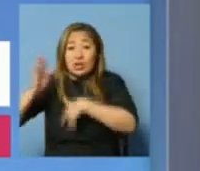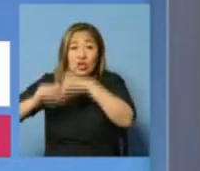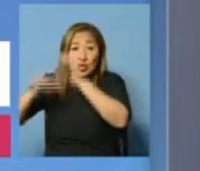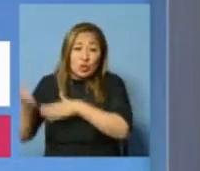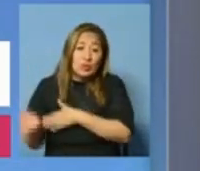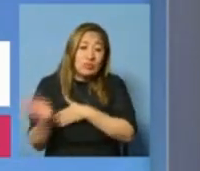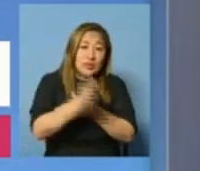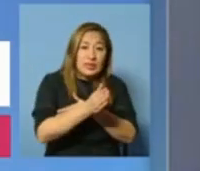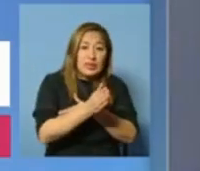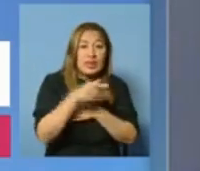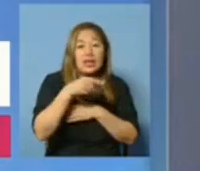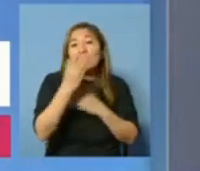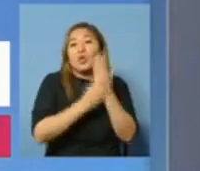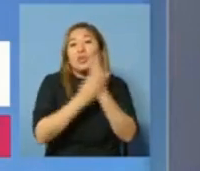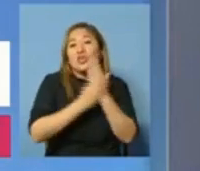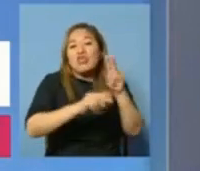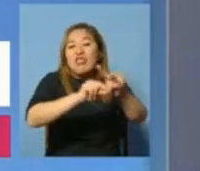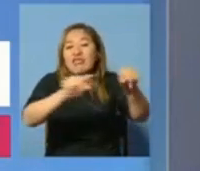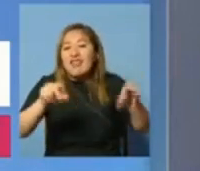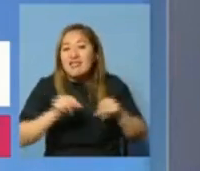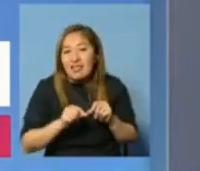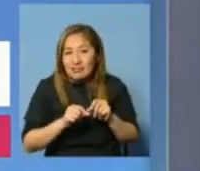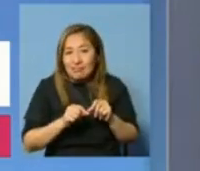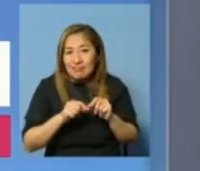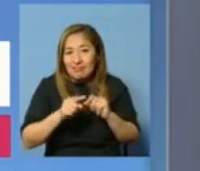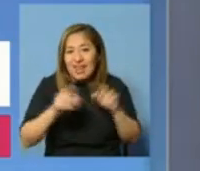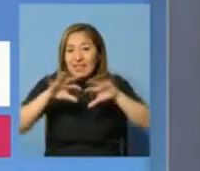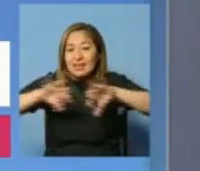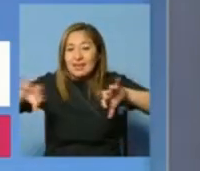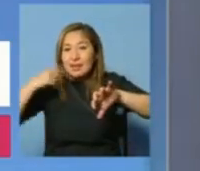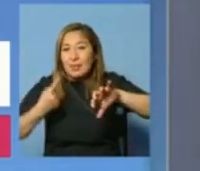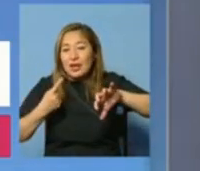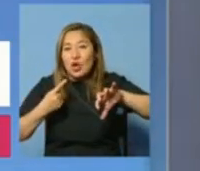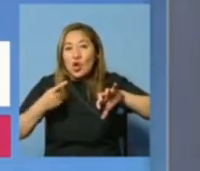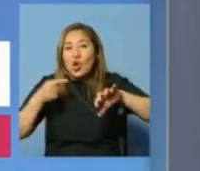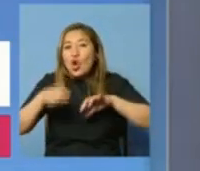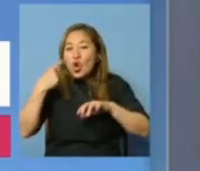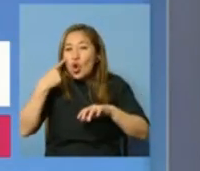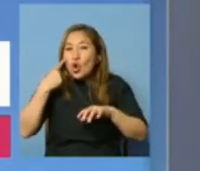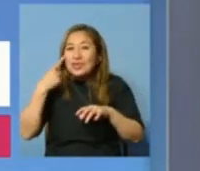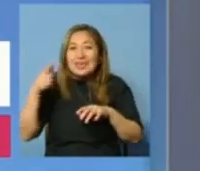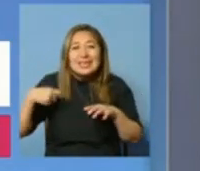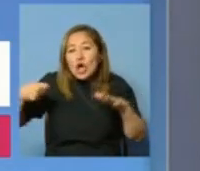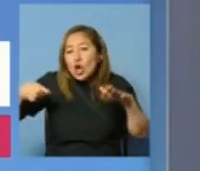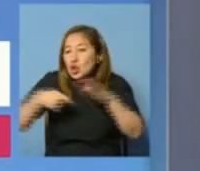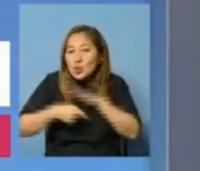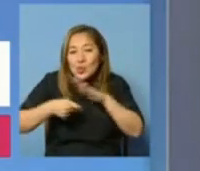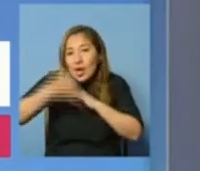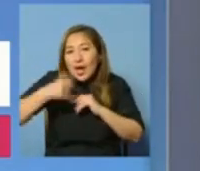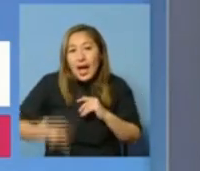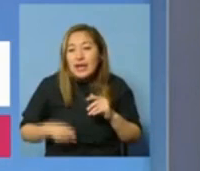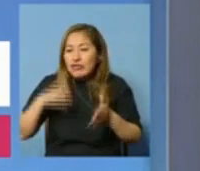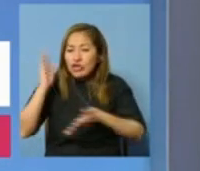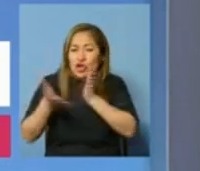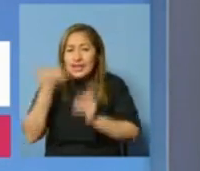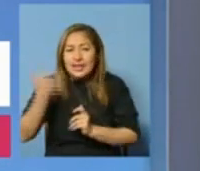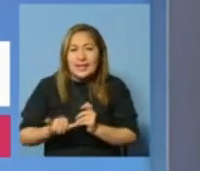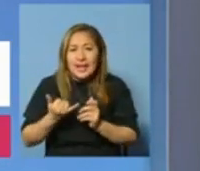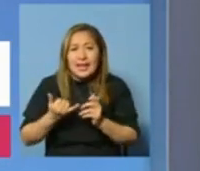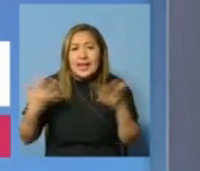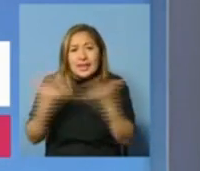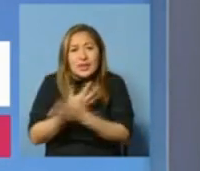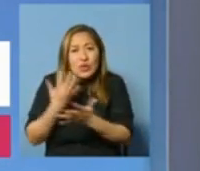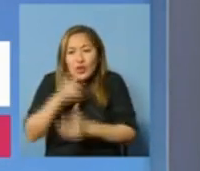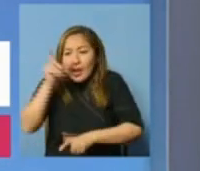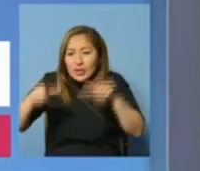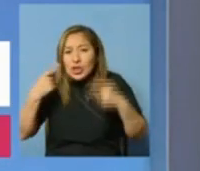otro el Ministerio de Tierra y Vivienda. Creo que los grandes hechos de corrupción, los grandes hechos violentos que pasamos